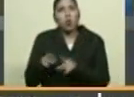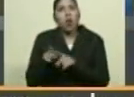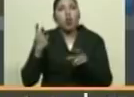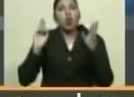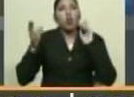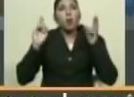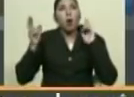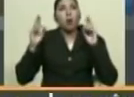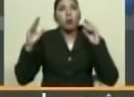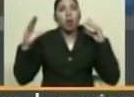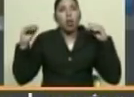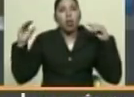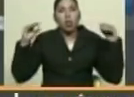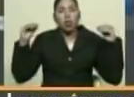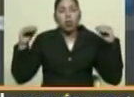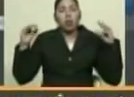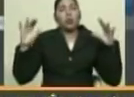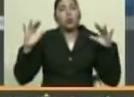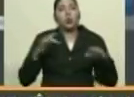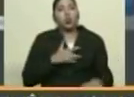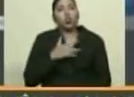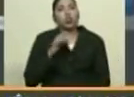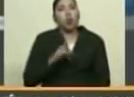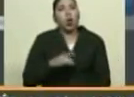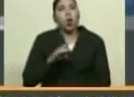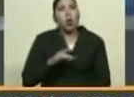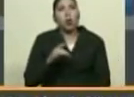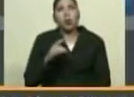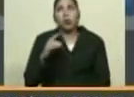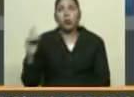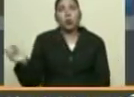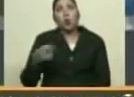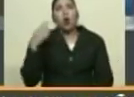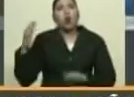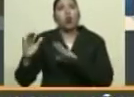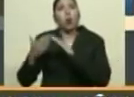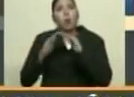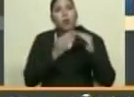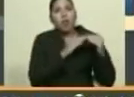adolorido, dijo algo así como que llegaría